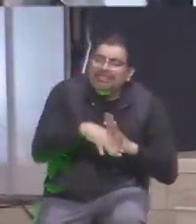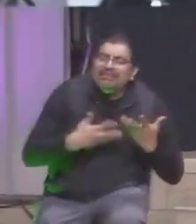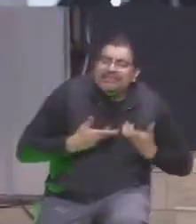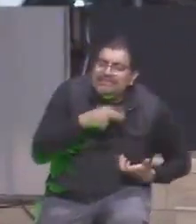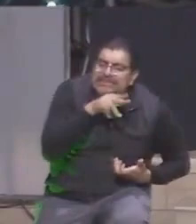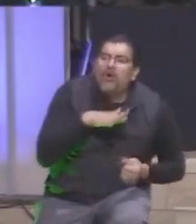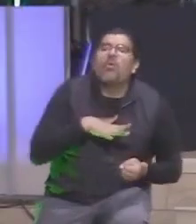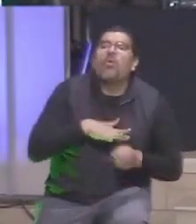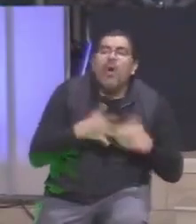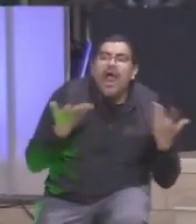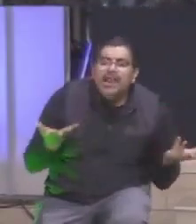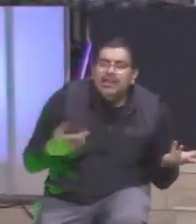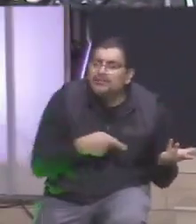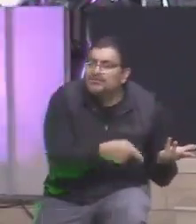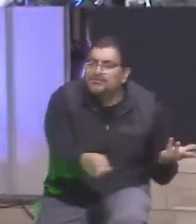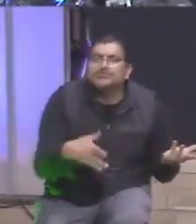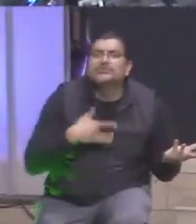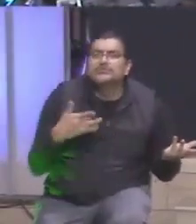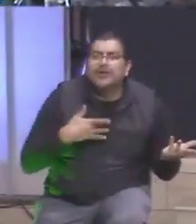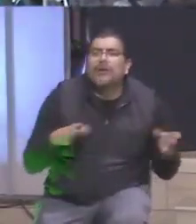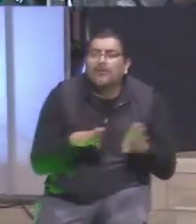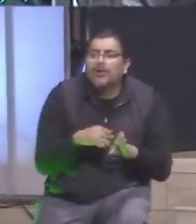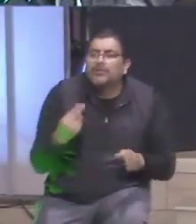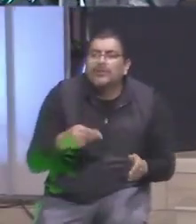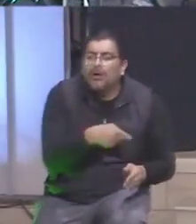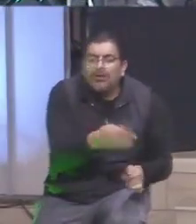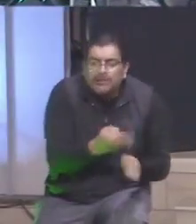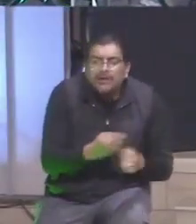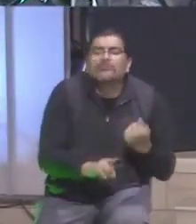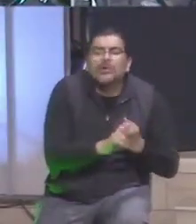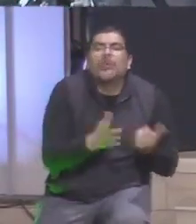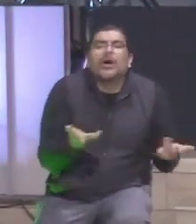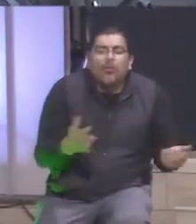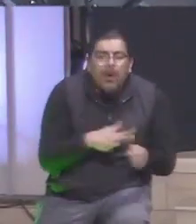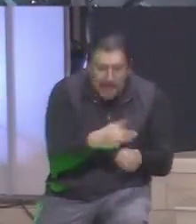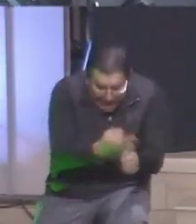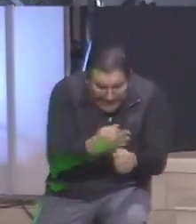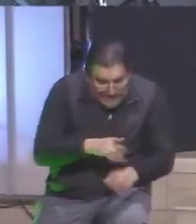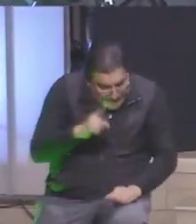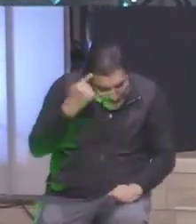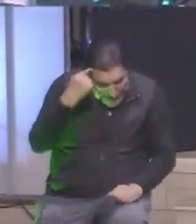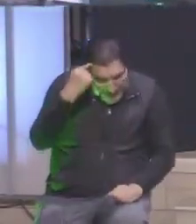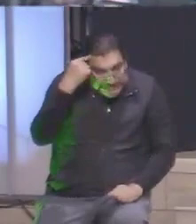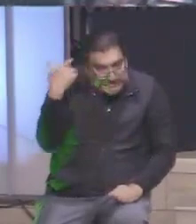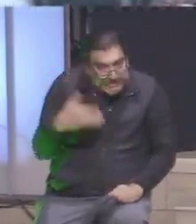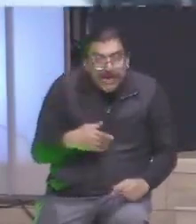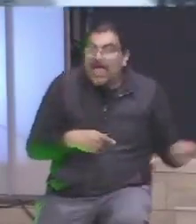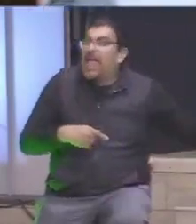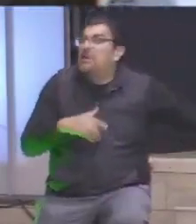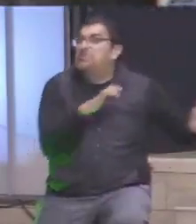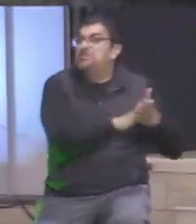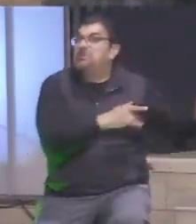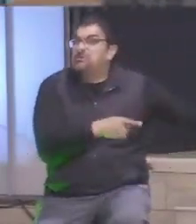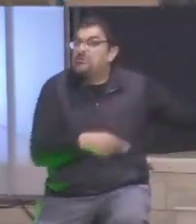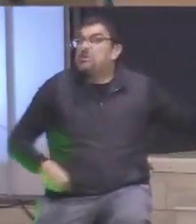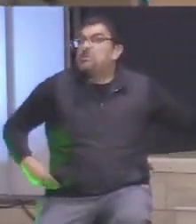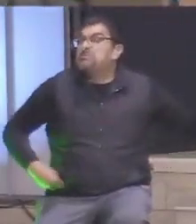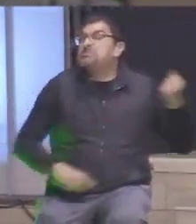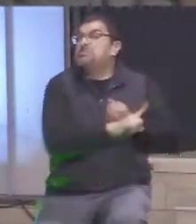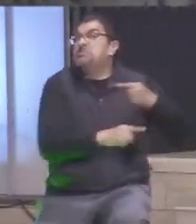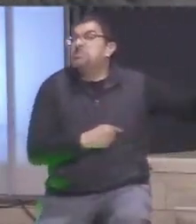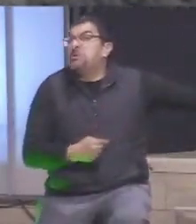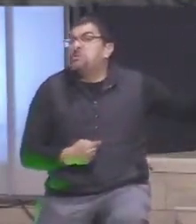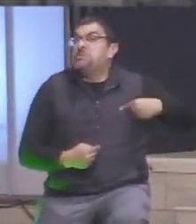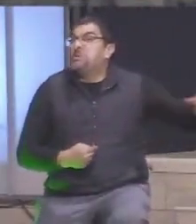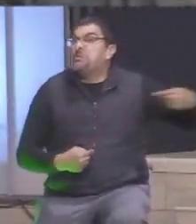tu lago de desesperación cómo se llama tu lodo no me tienes que decir pues no me empezar a nombrar a tu marido